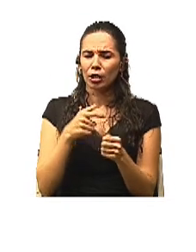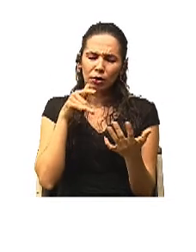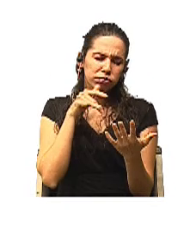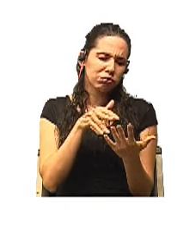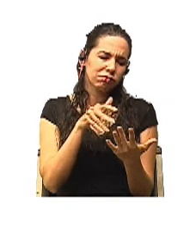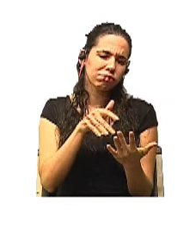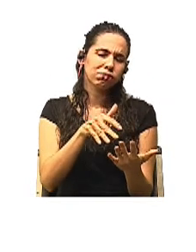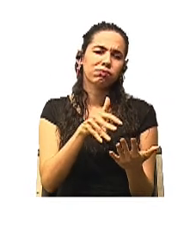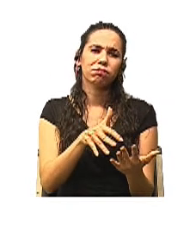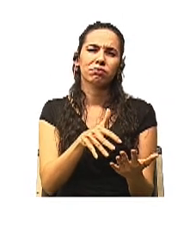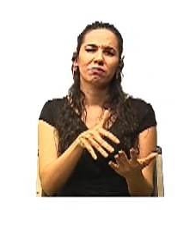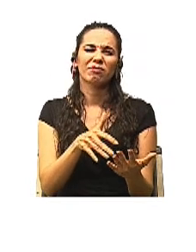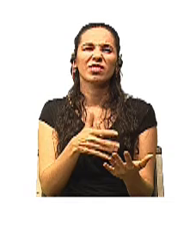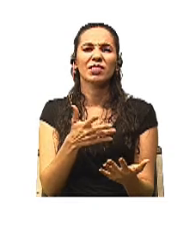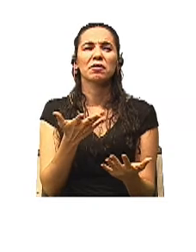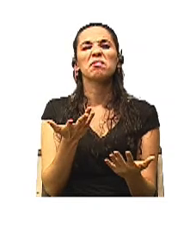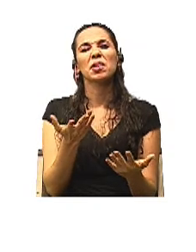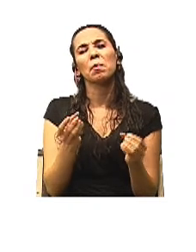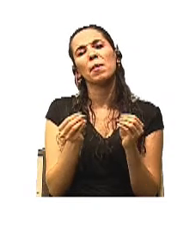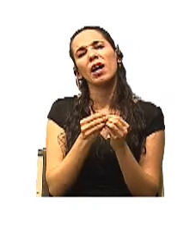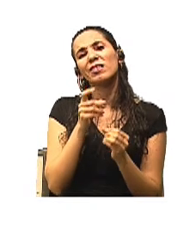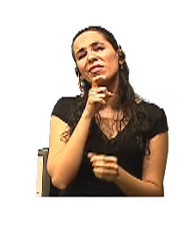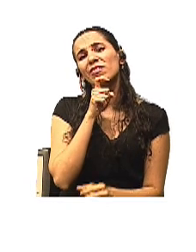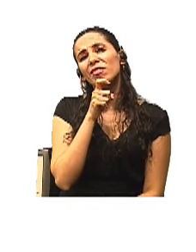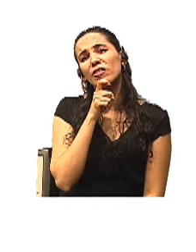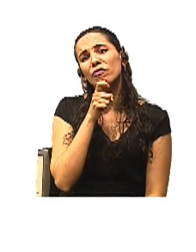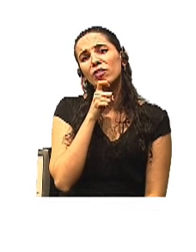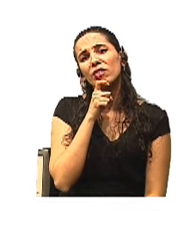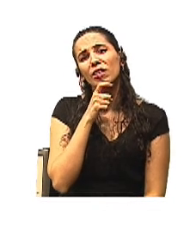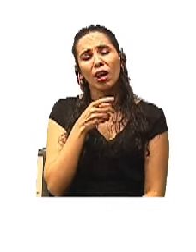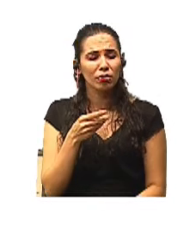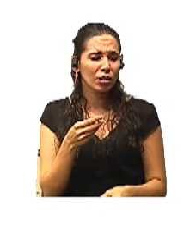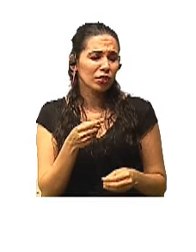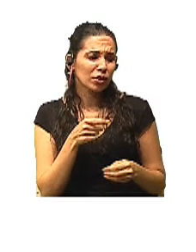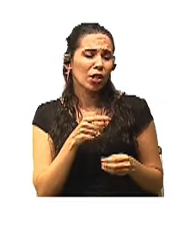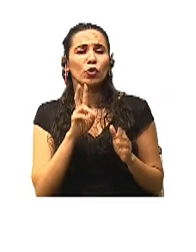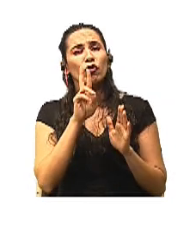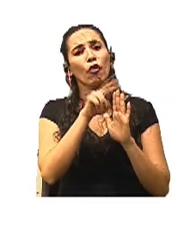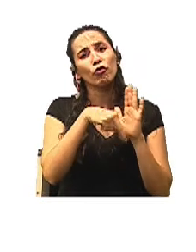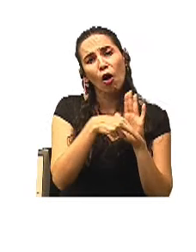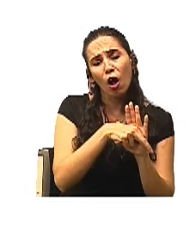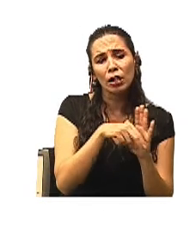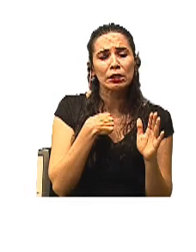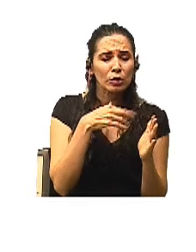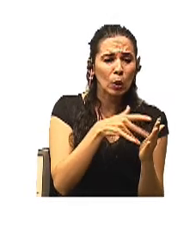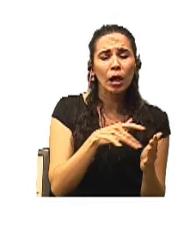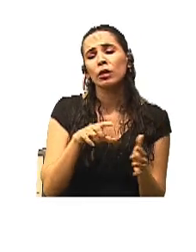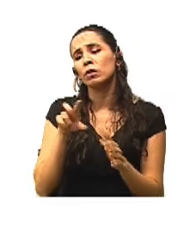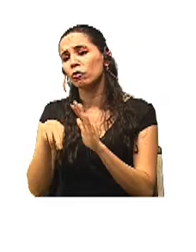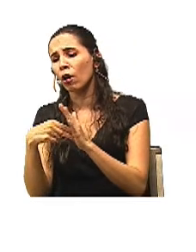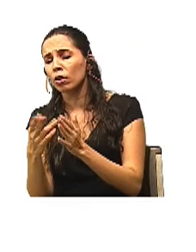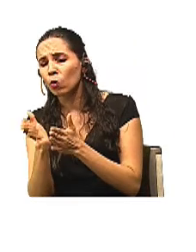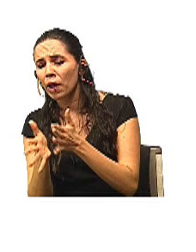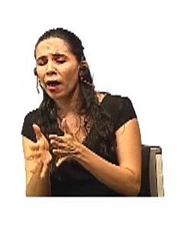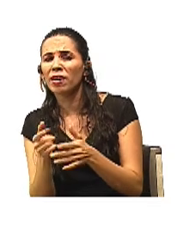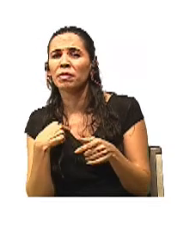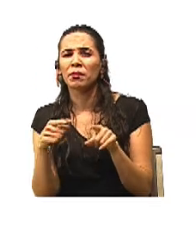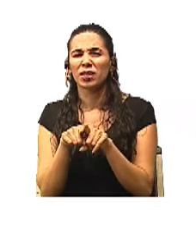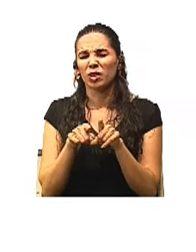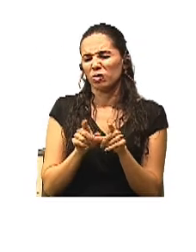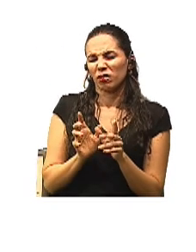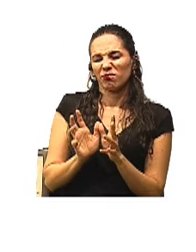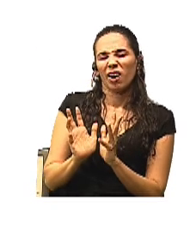estudiar, pues ya se le hace más difícil cumplir esos dos roles. Incluso empieza a descuidar a